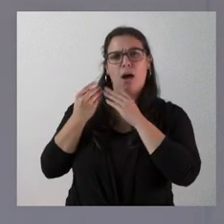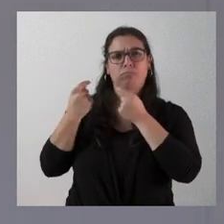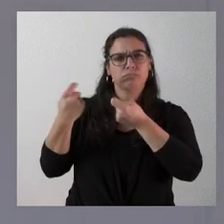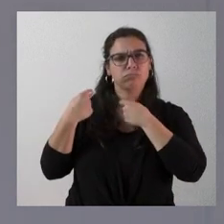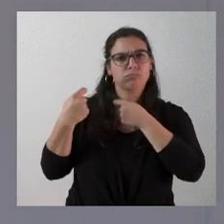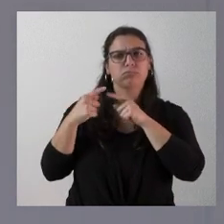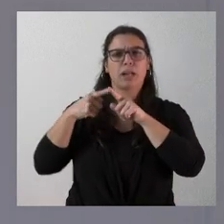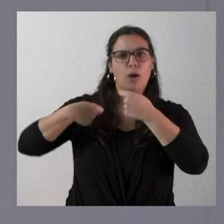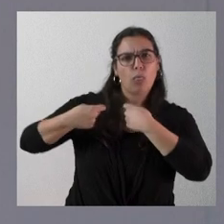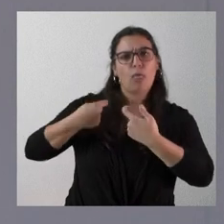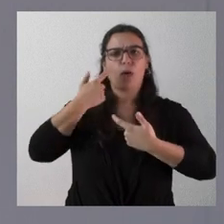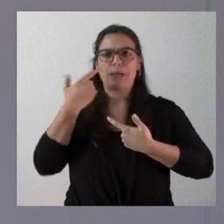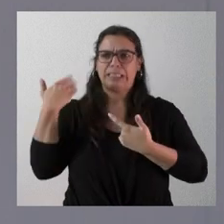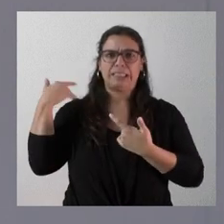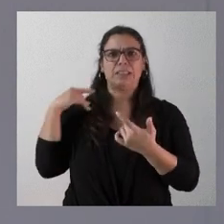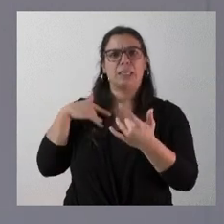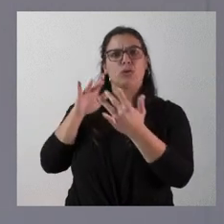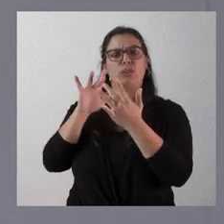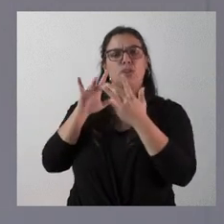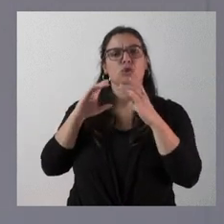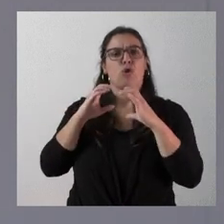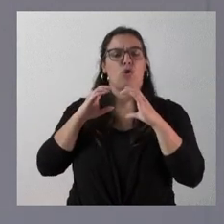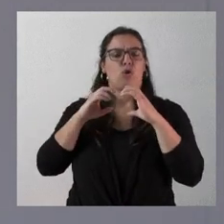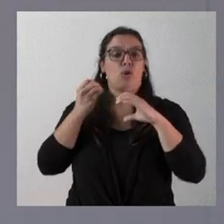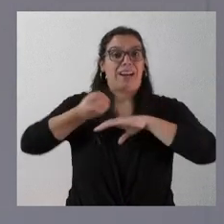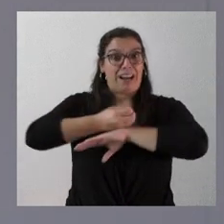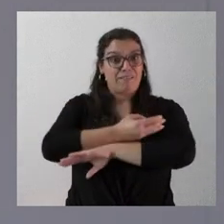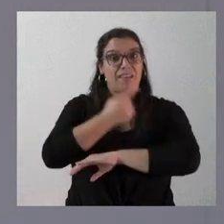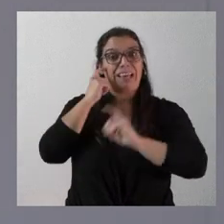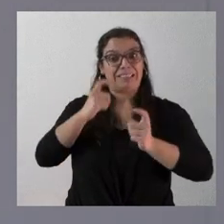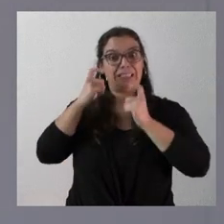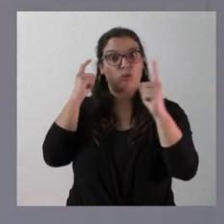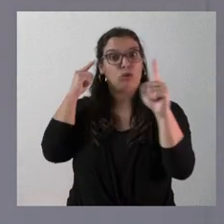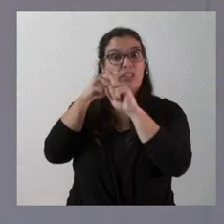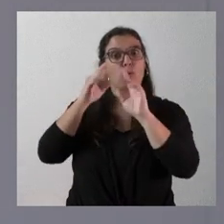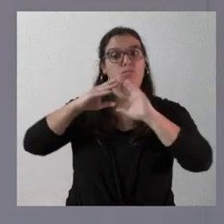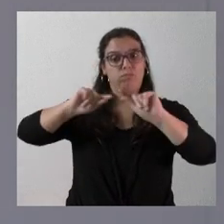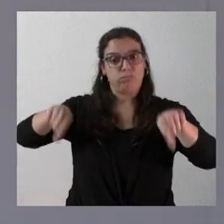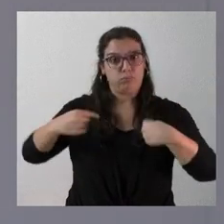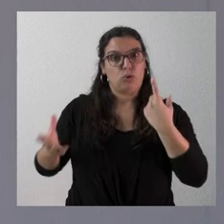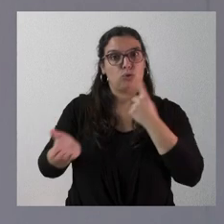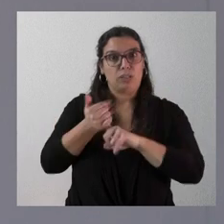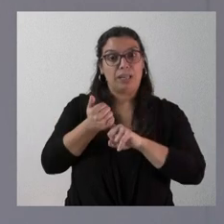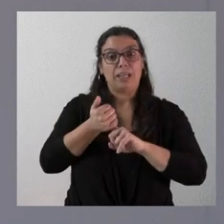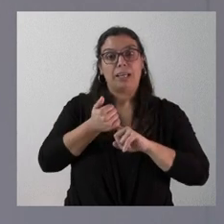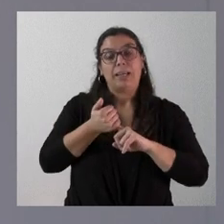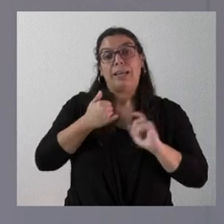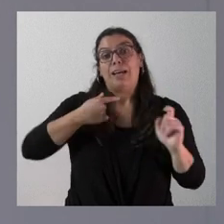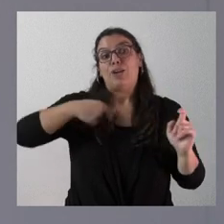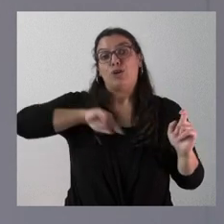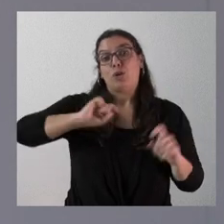ya tiempo que nos pusimos en contacto con renfe intentando este objetivo ser siempre los primeros lleva algún tiempo porque